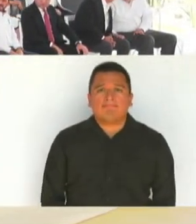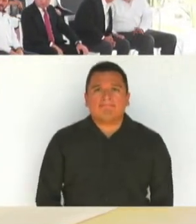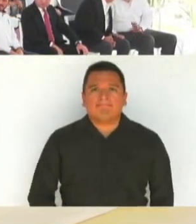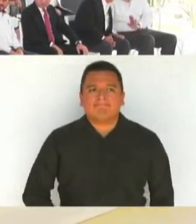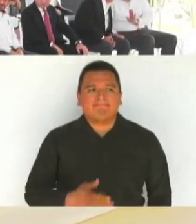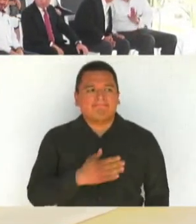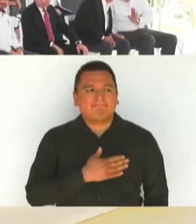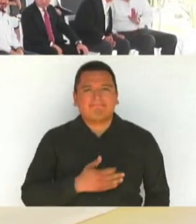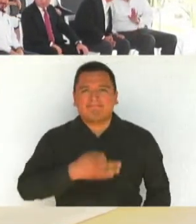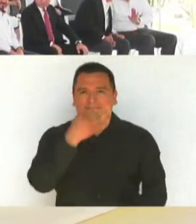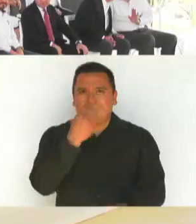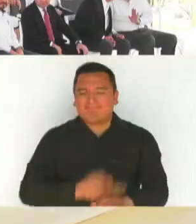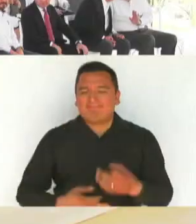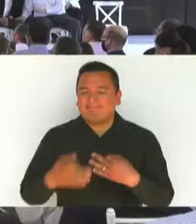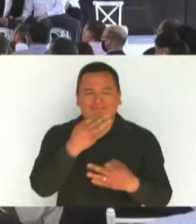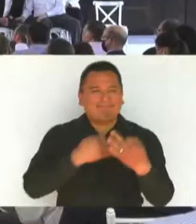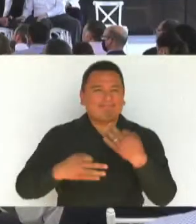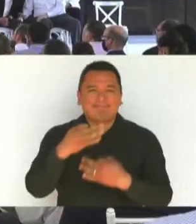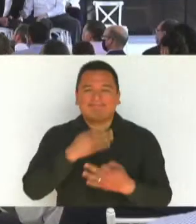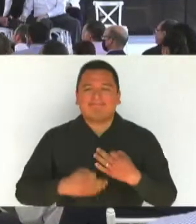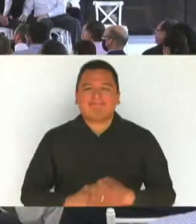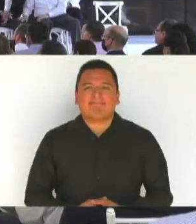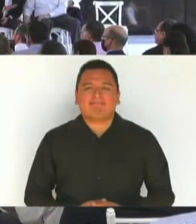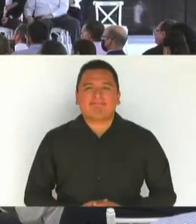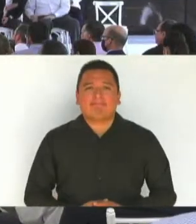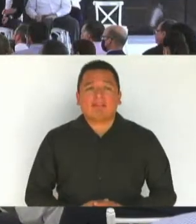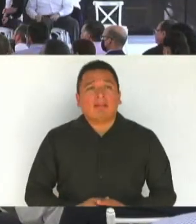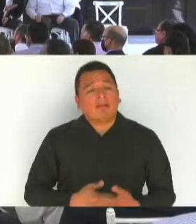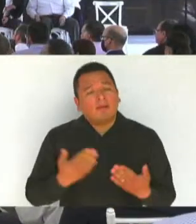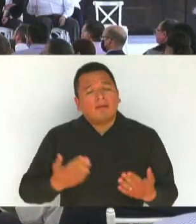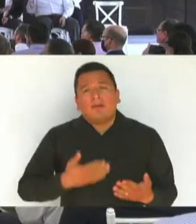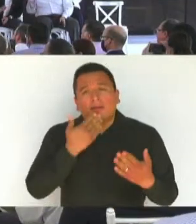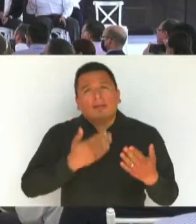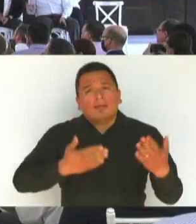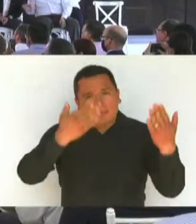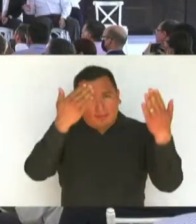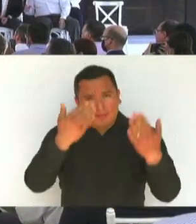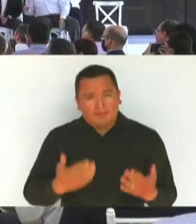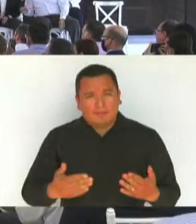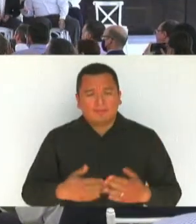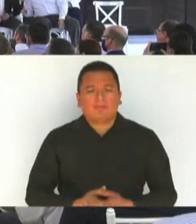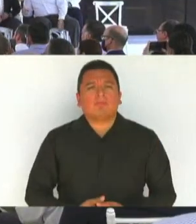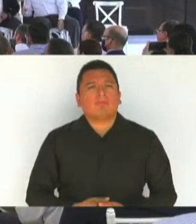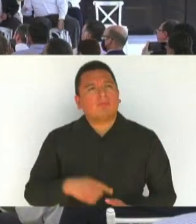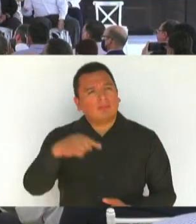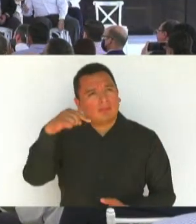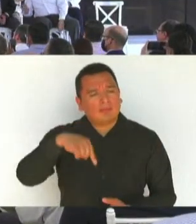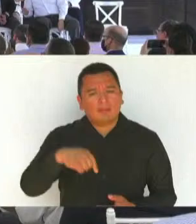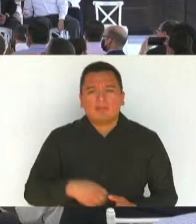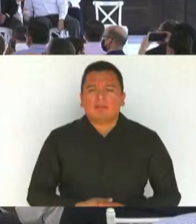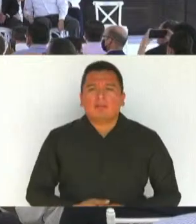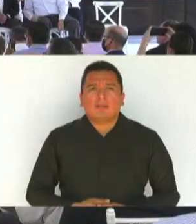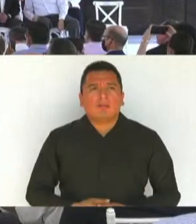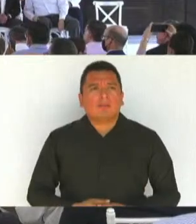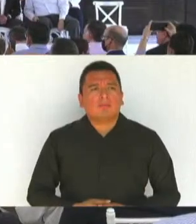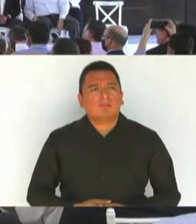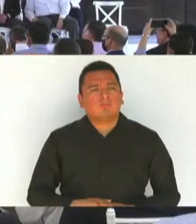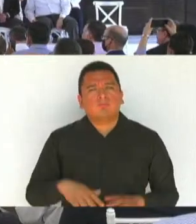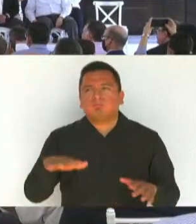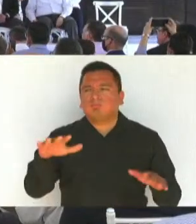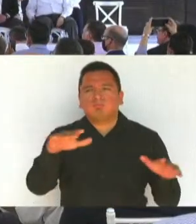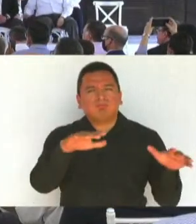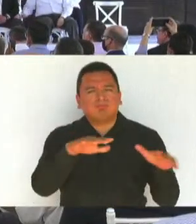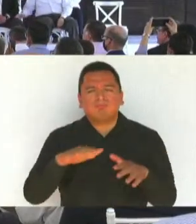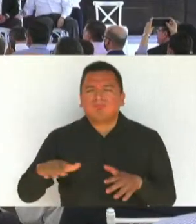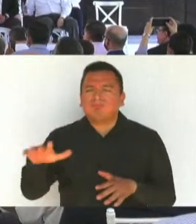Muy buenas tardes ya, tengan todos ustedes. Quiero darles la bienvenida a este emblemático lugar